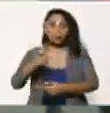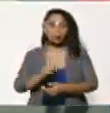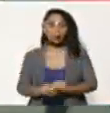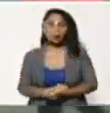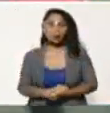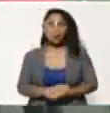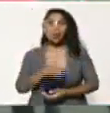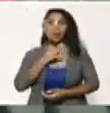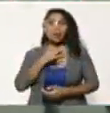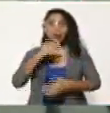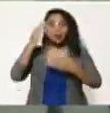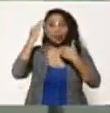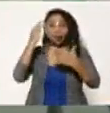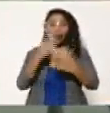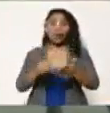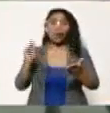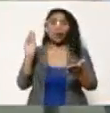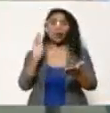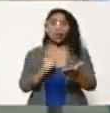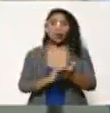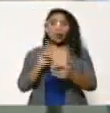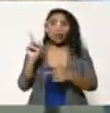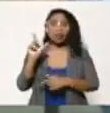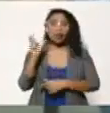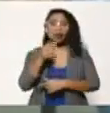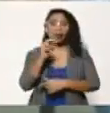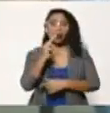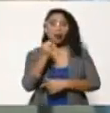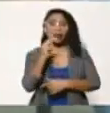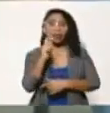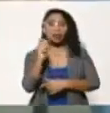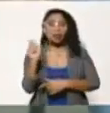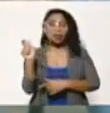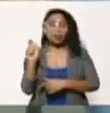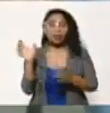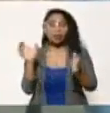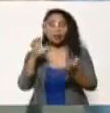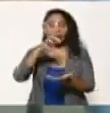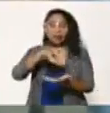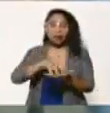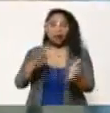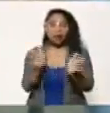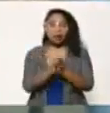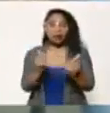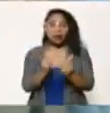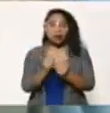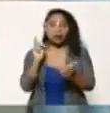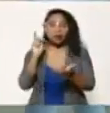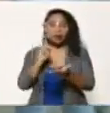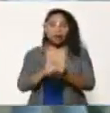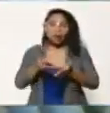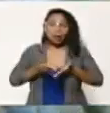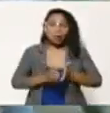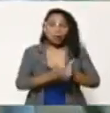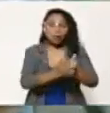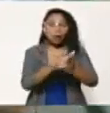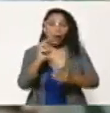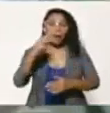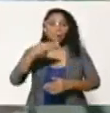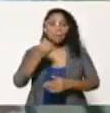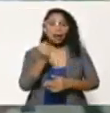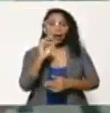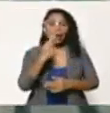gusto en saludarles nuevamente desde huanta en el estado de anzoátegui efectivamente acaba de llegar el buque de paraguaná uno